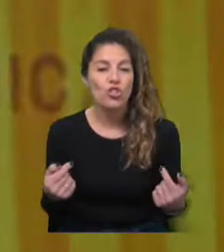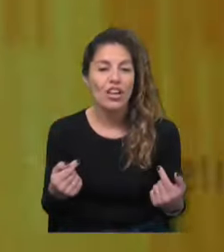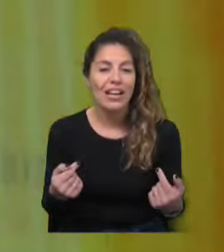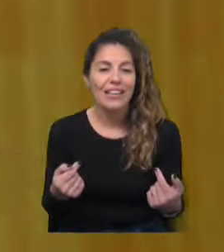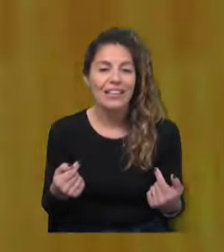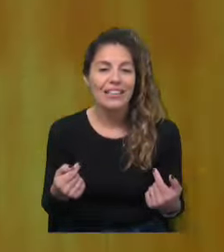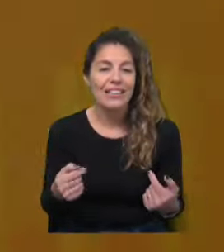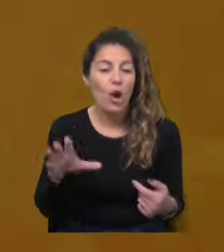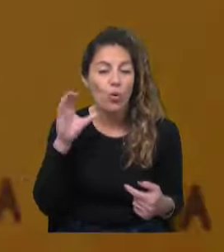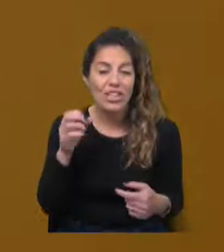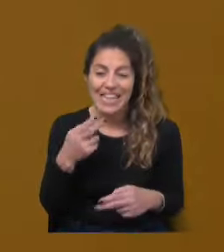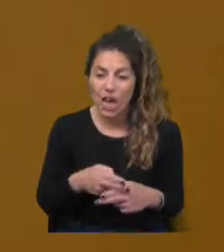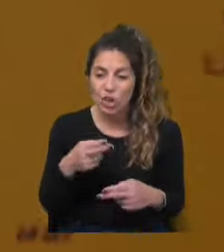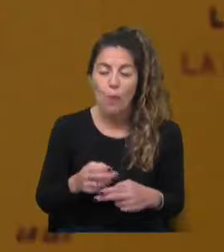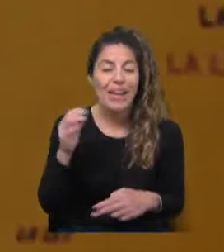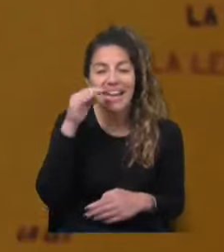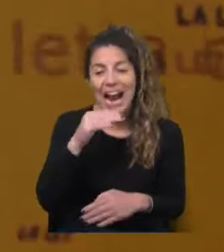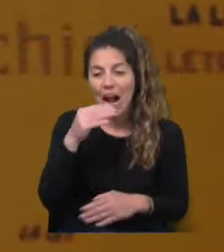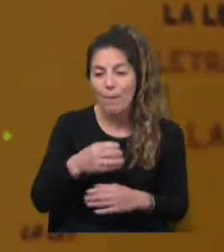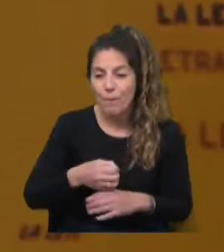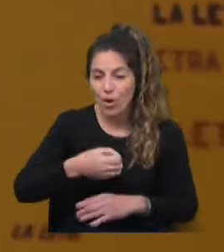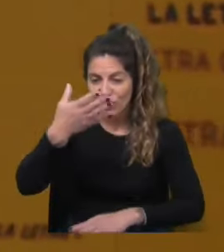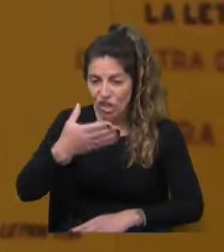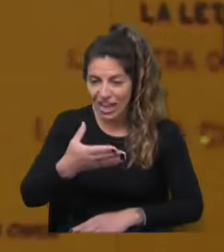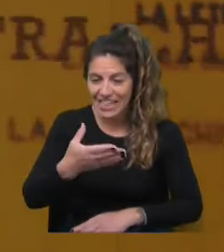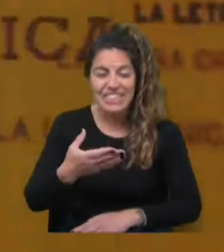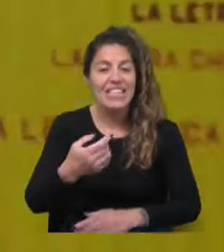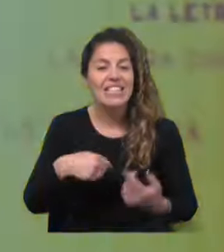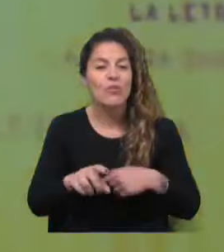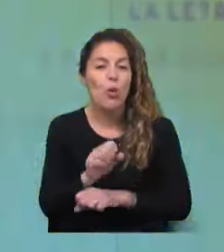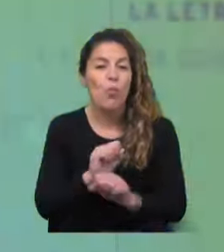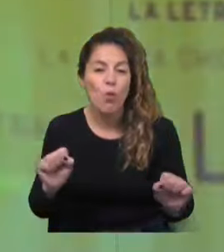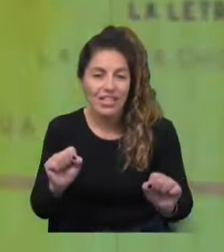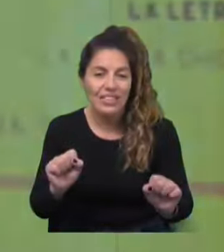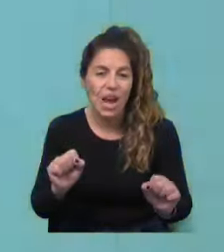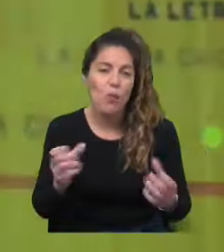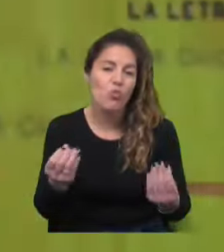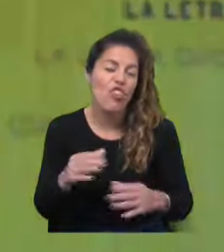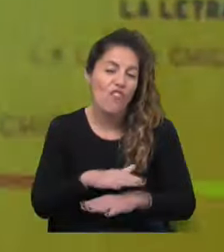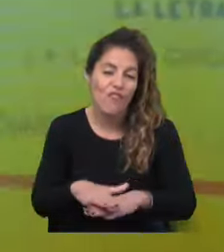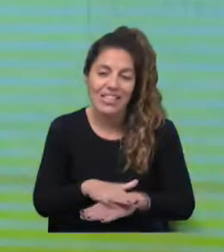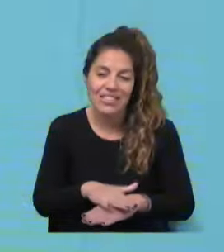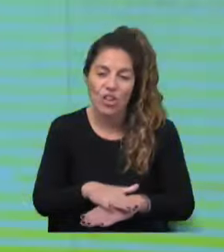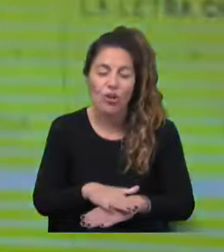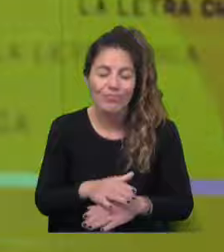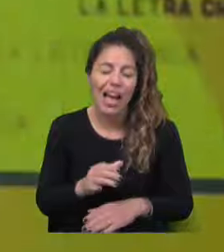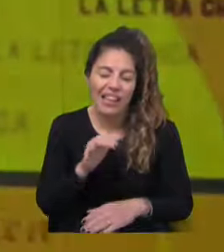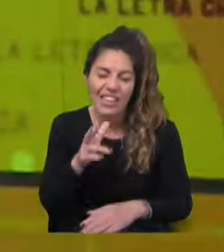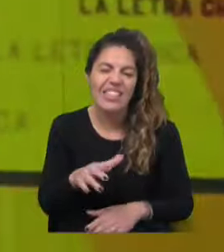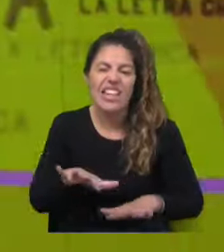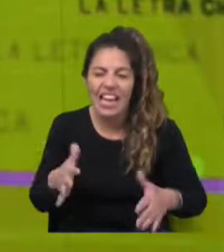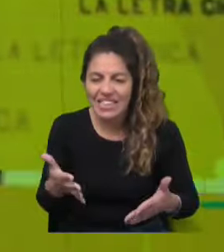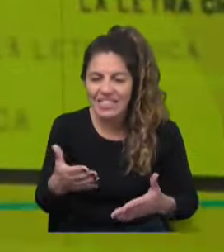hasta el hartazgo el nombre Caja de Profesionales, y si bien esto puede parecer demasiado básico, me parece que es de orden. Es decir, ¿qué es la